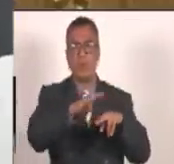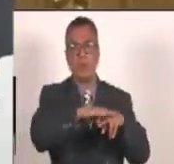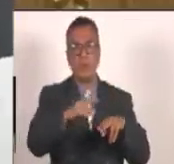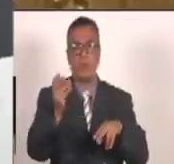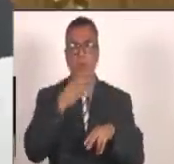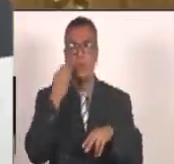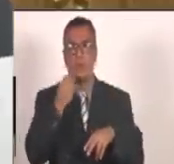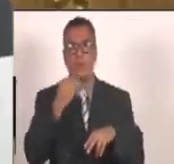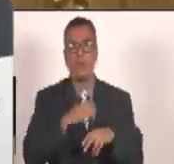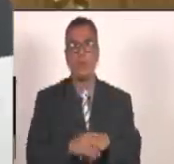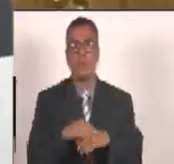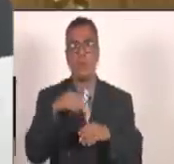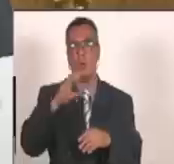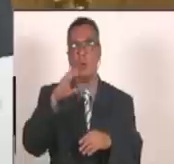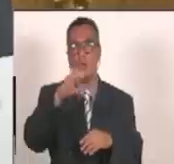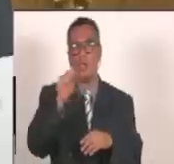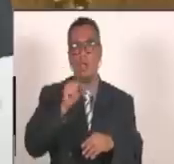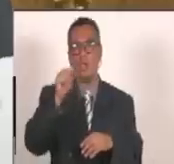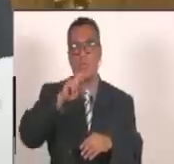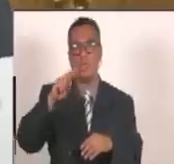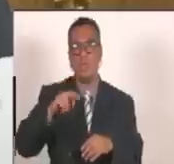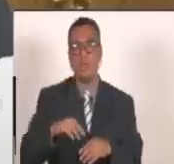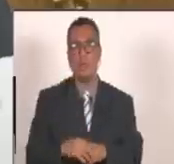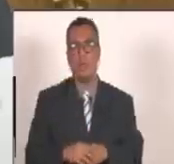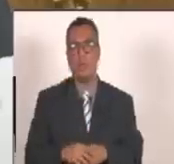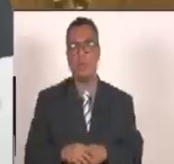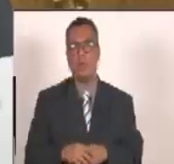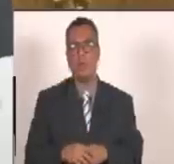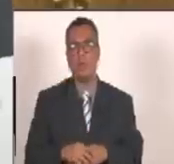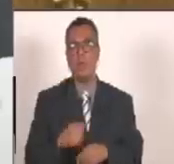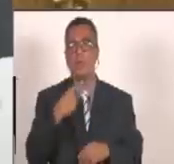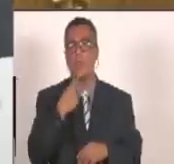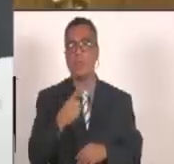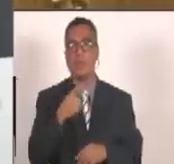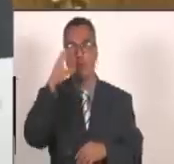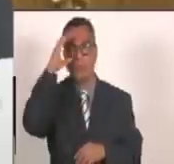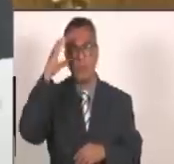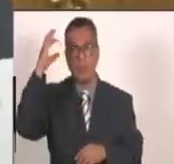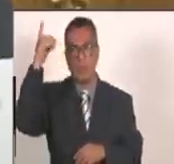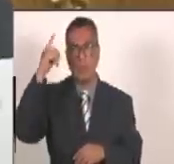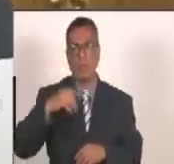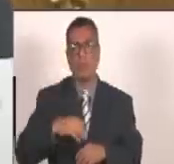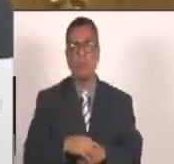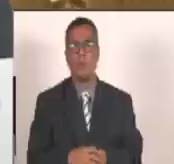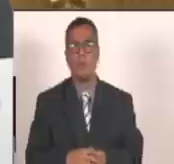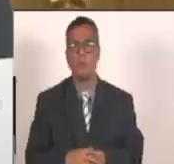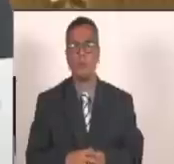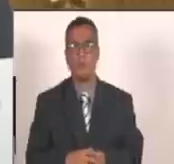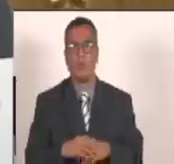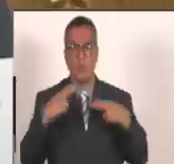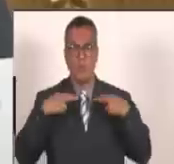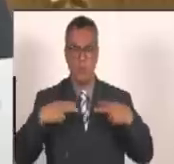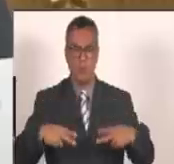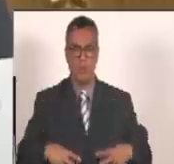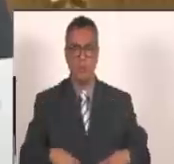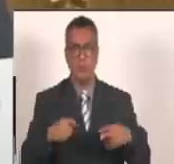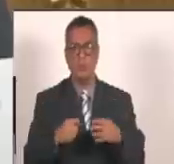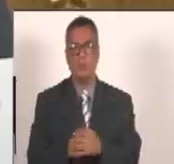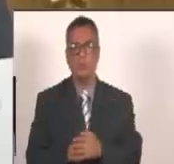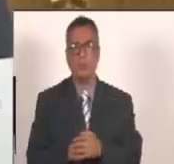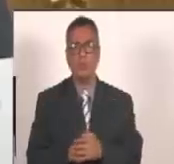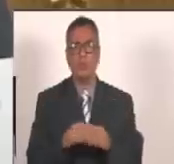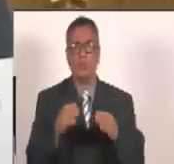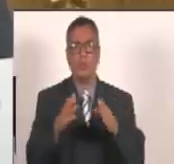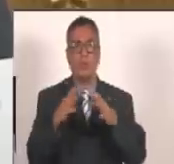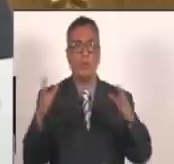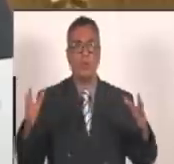Niños y Jóvenes, César Rengifo, le pedimos a Dios, a la vida, a